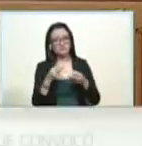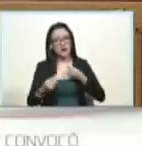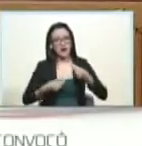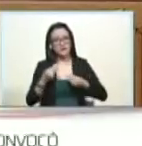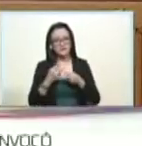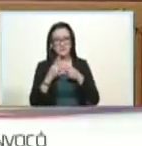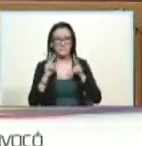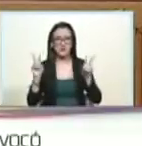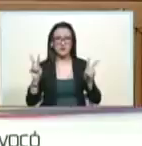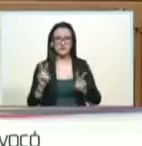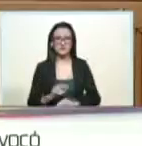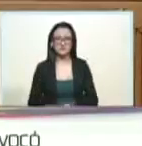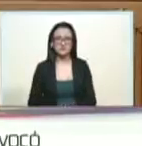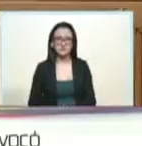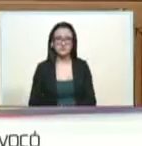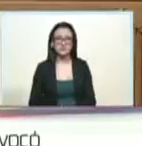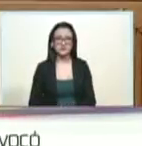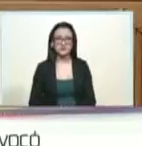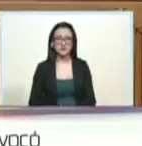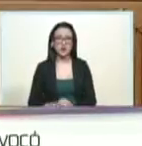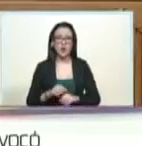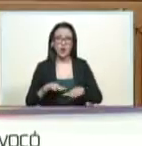paz, la que convoca